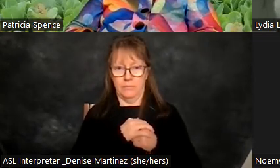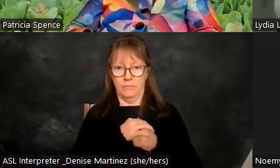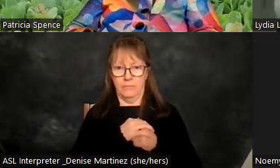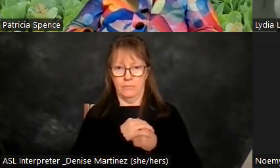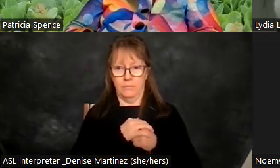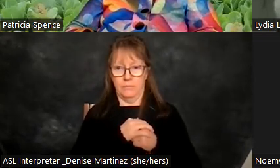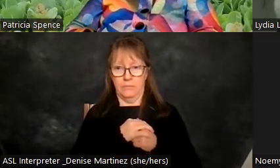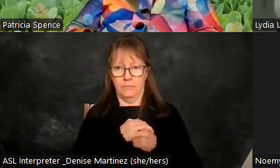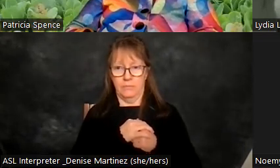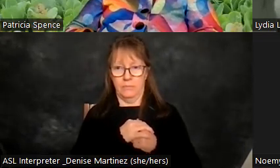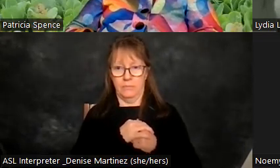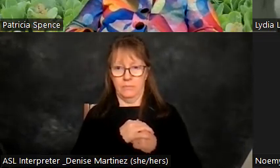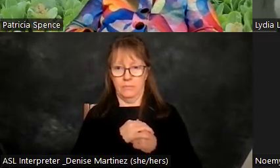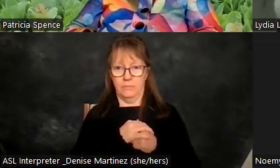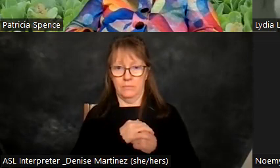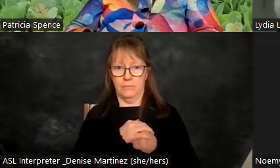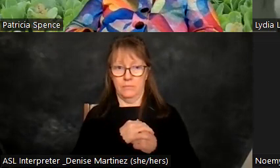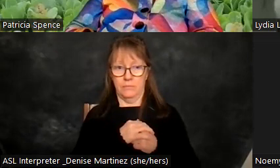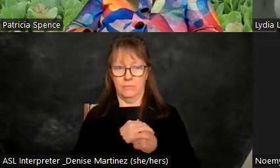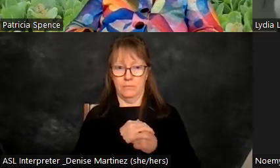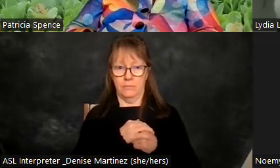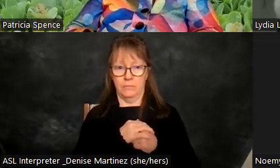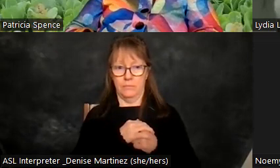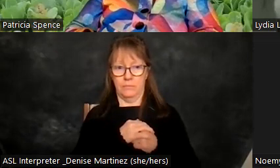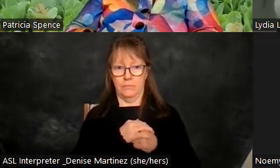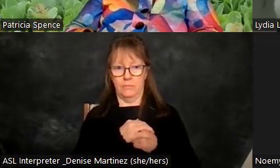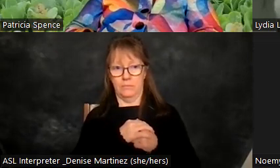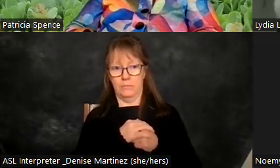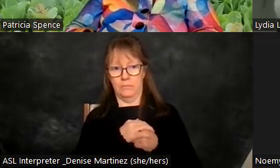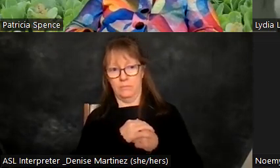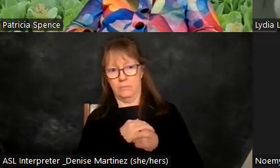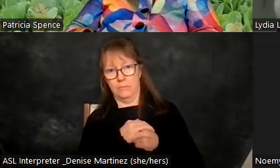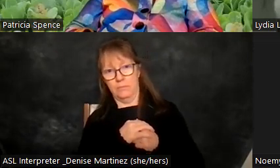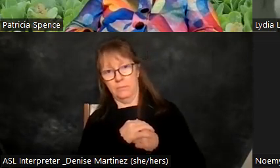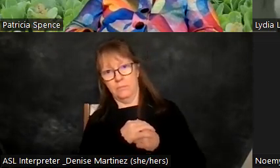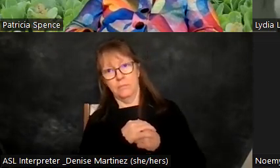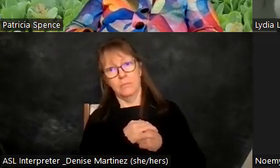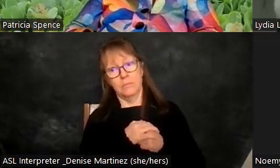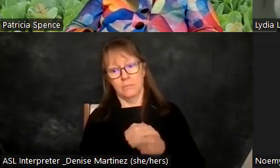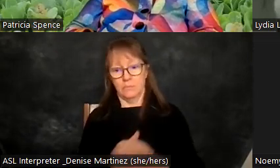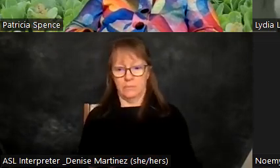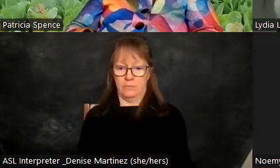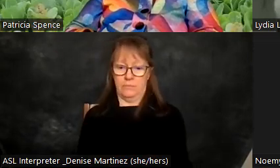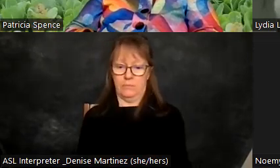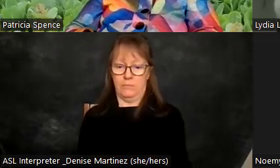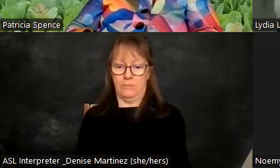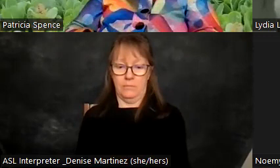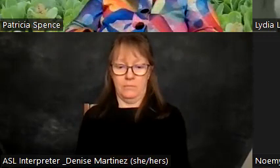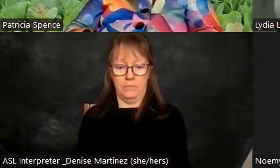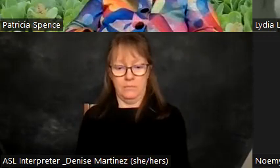desarrollos, la cual han venido tocando parte del medio ambiente, y una de esas es la